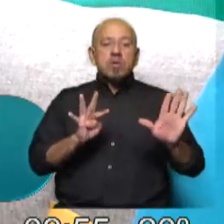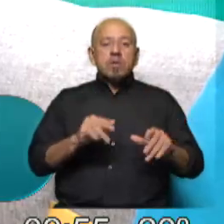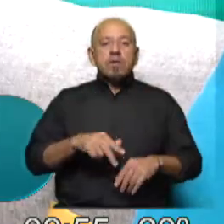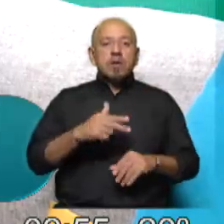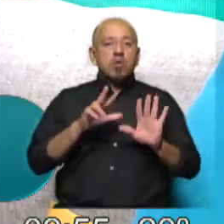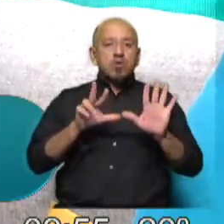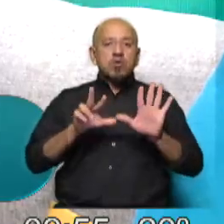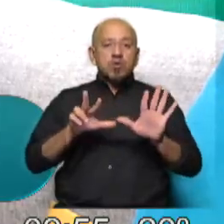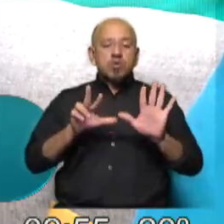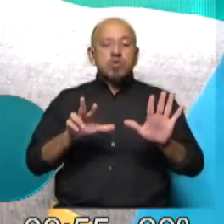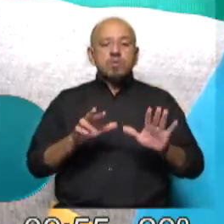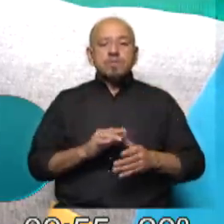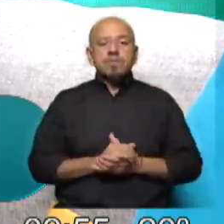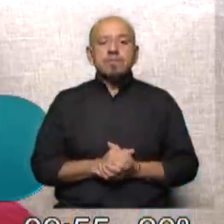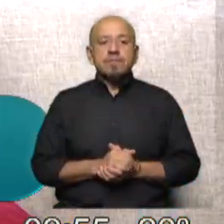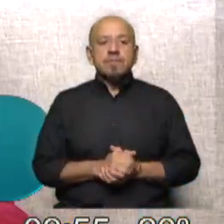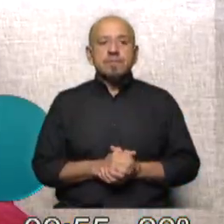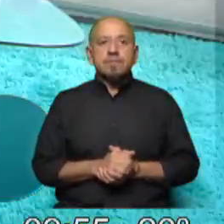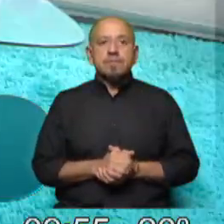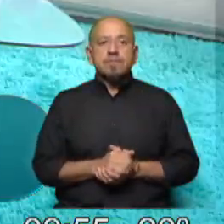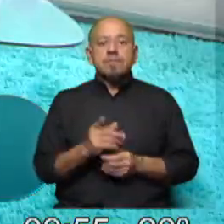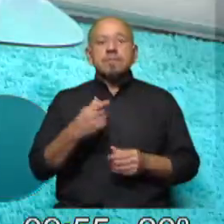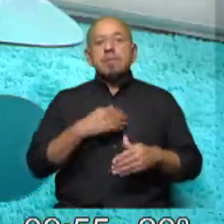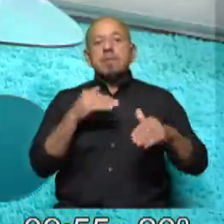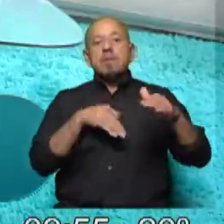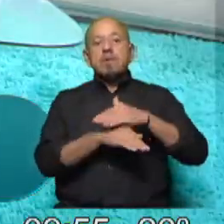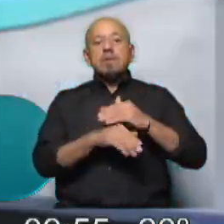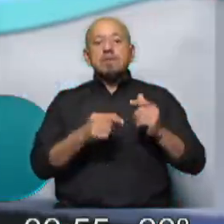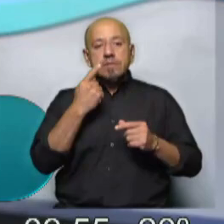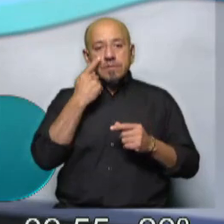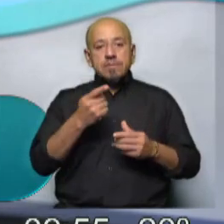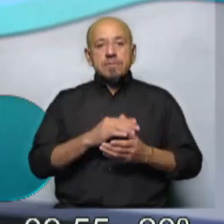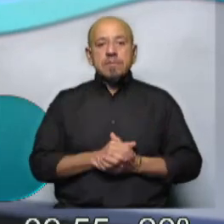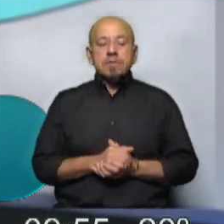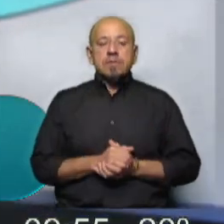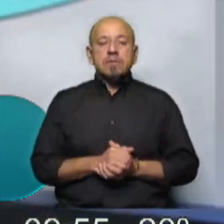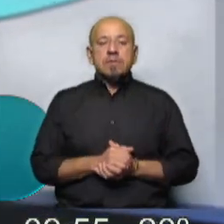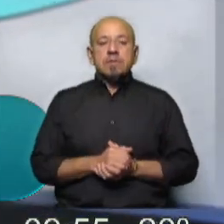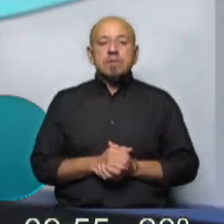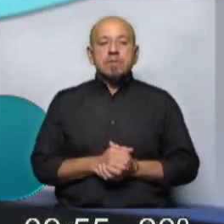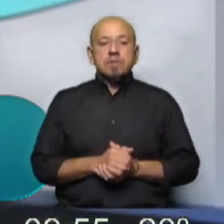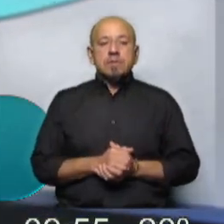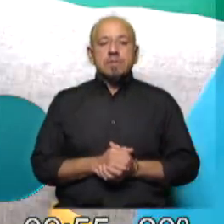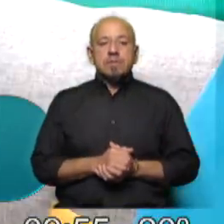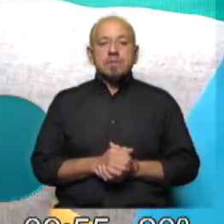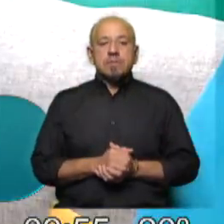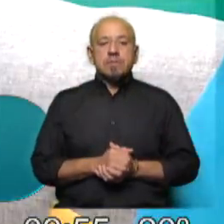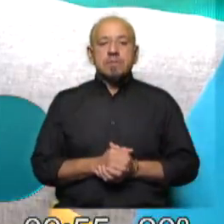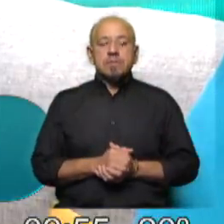094-069-888. Muchas gracias. Fito, ¿me borrás una a mí para tomar el té? Que me encanta. Te guardo para tomar el té, sí. La otra es mía.